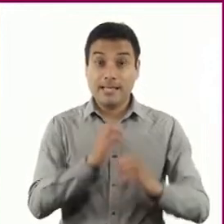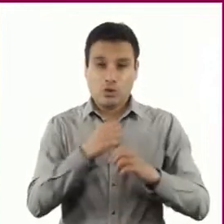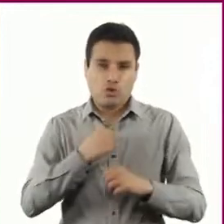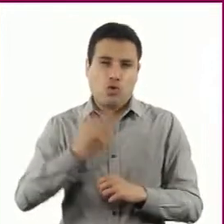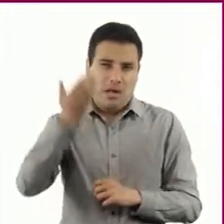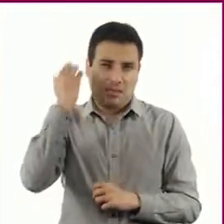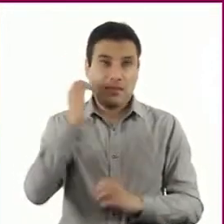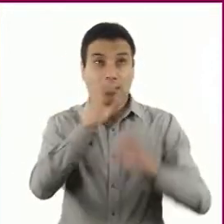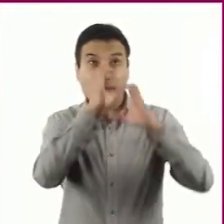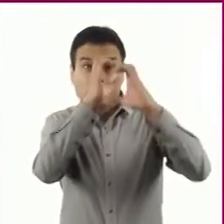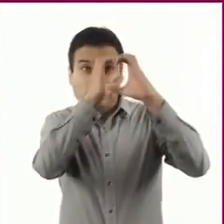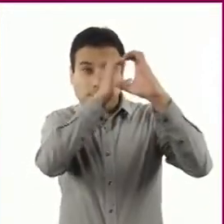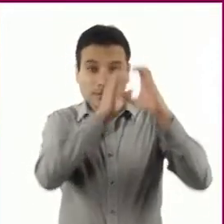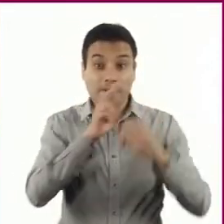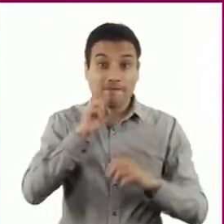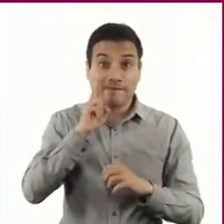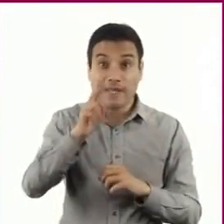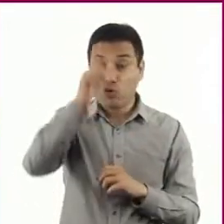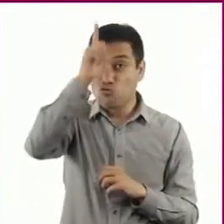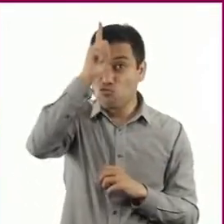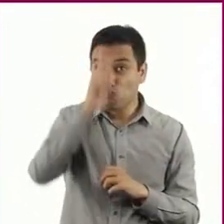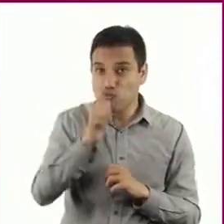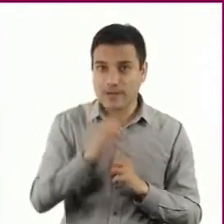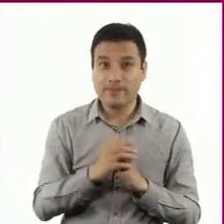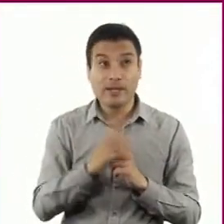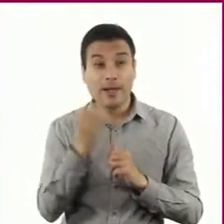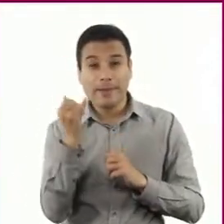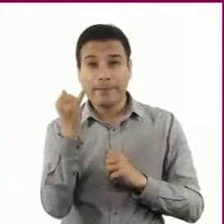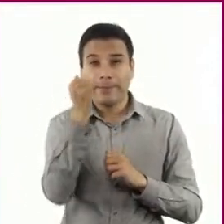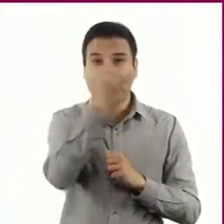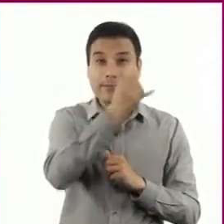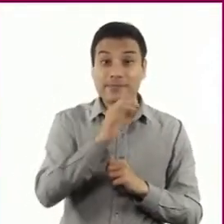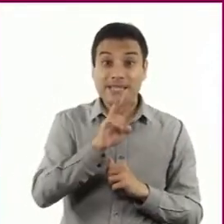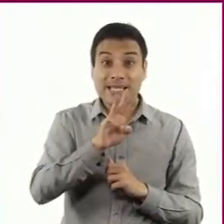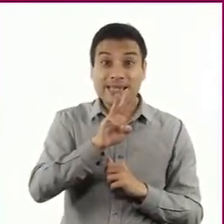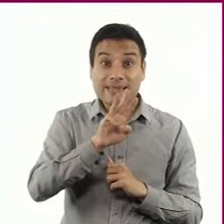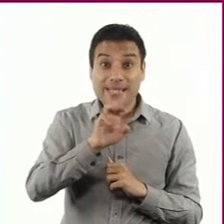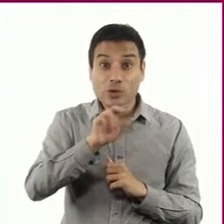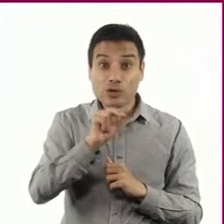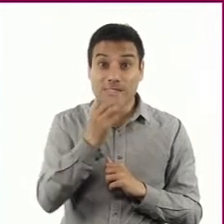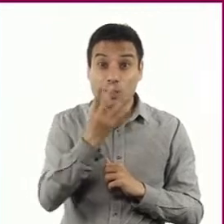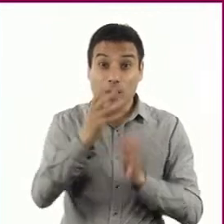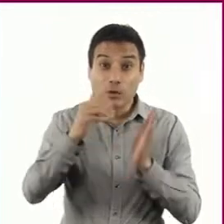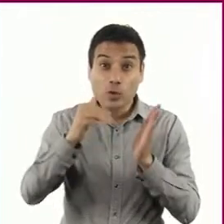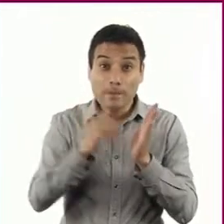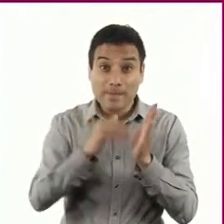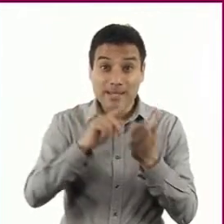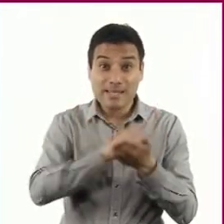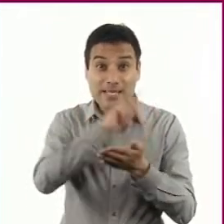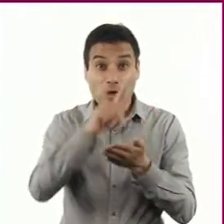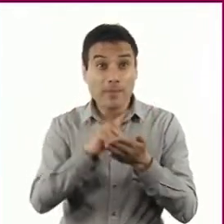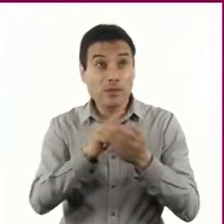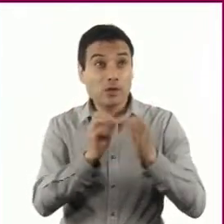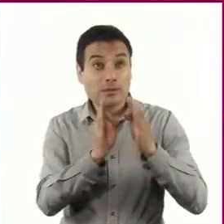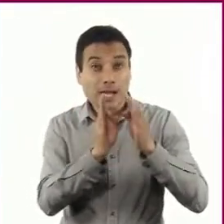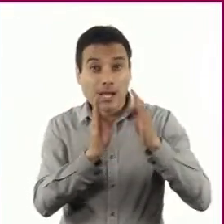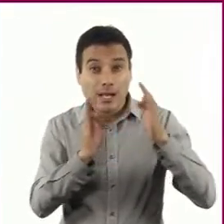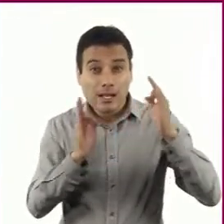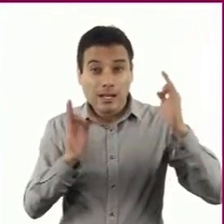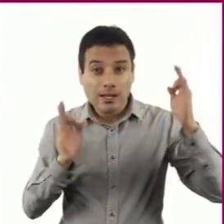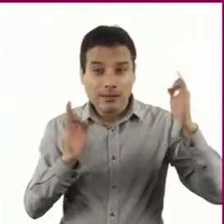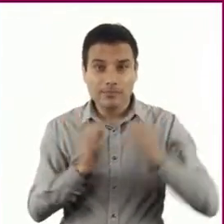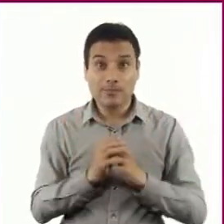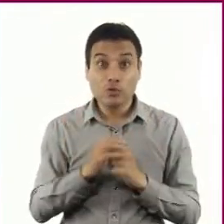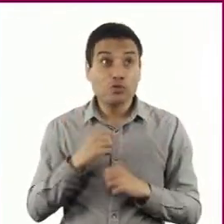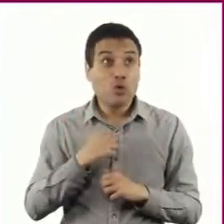ver la Luna, que se encuentra a más de 384,000 kilómetros de distancia de la Tierra, y la vi